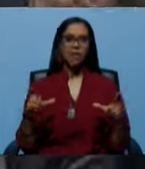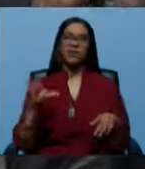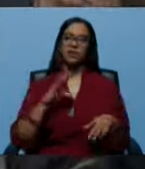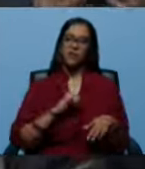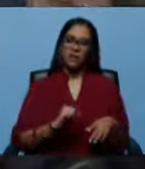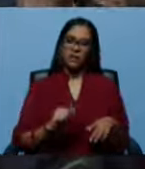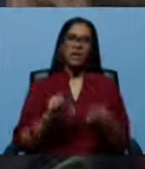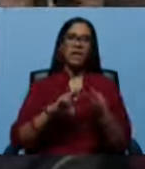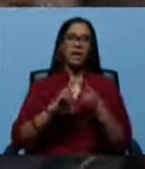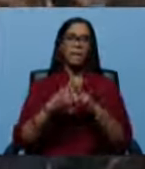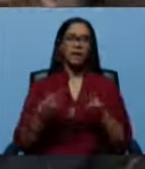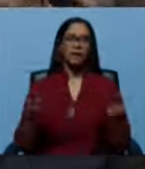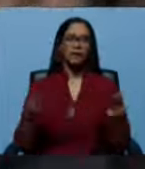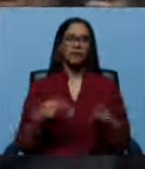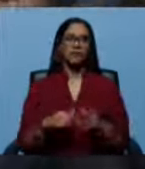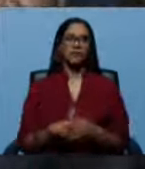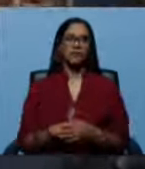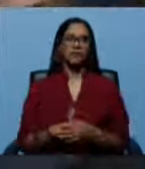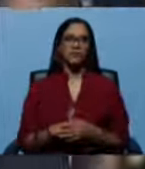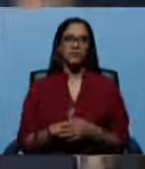en paz.